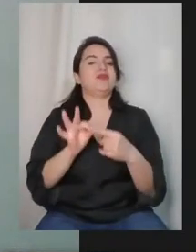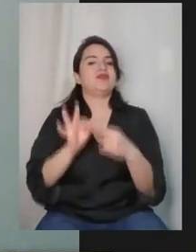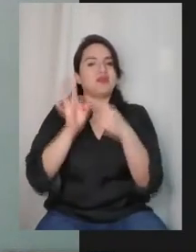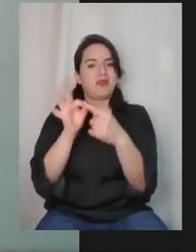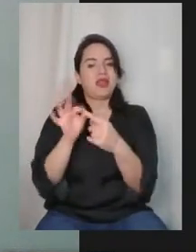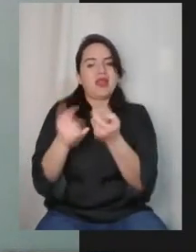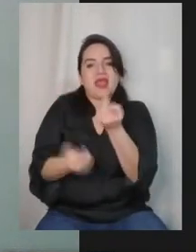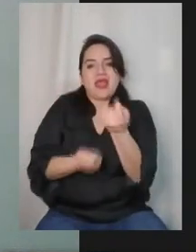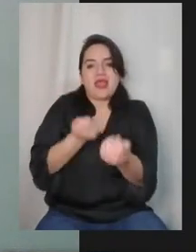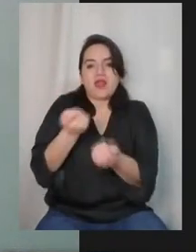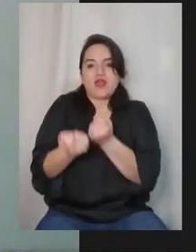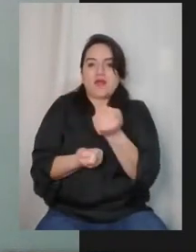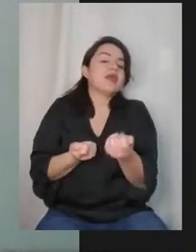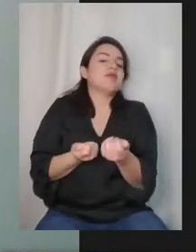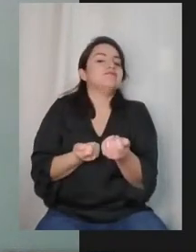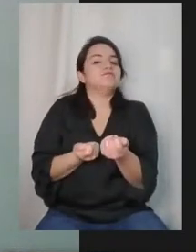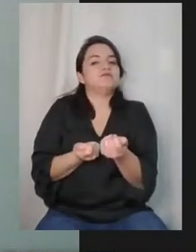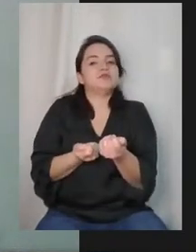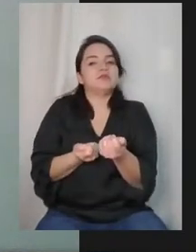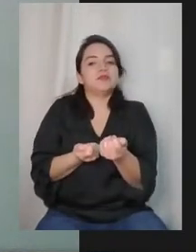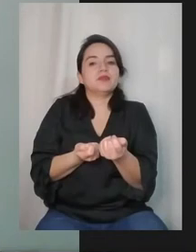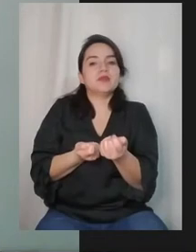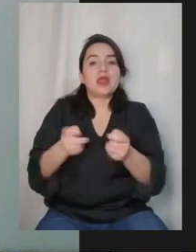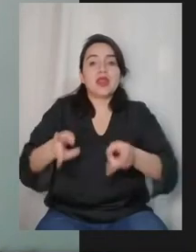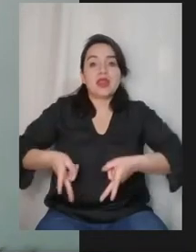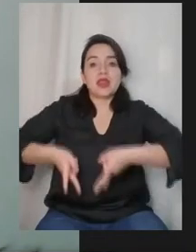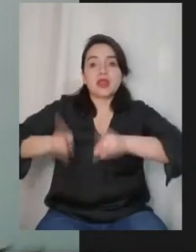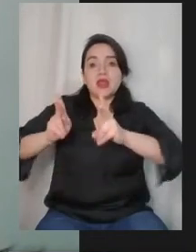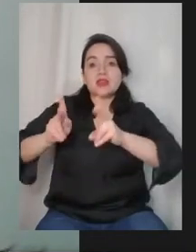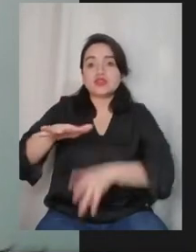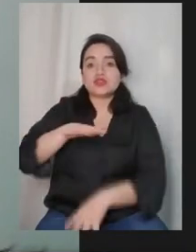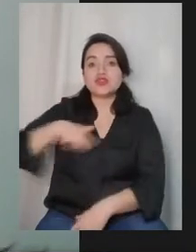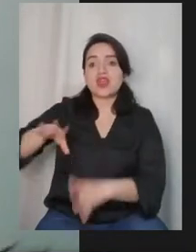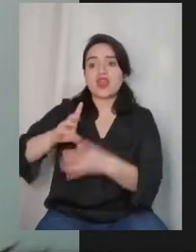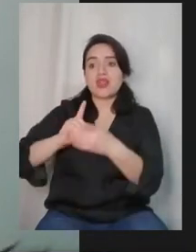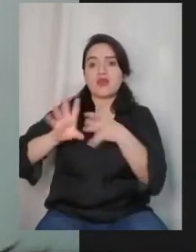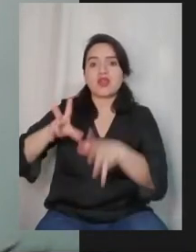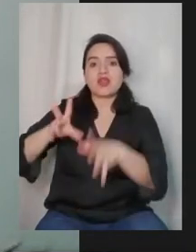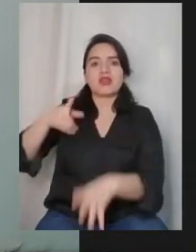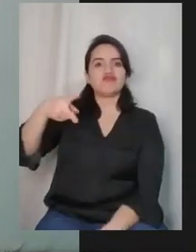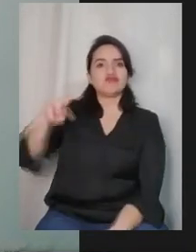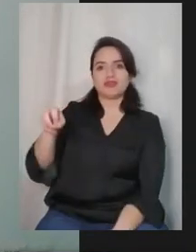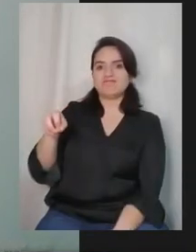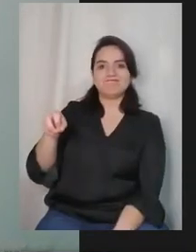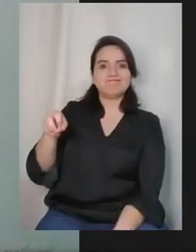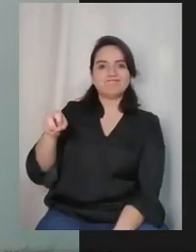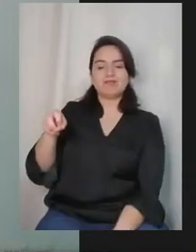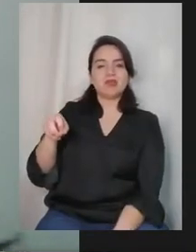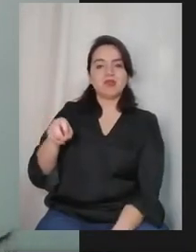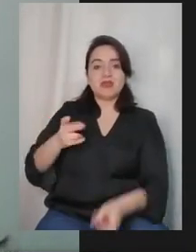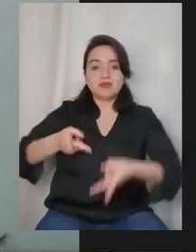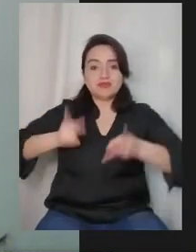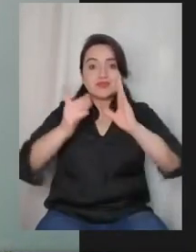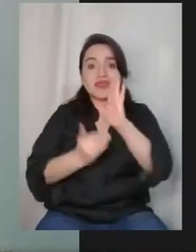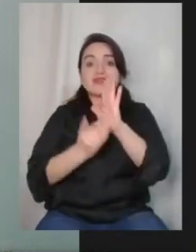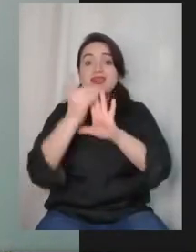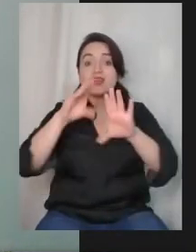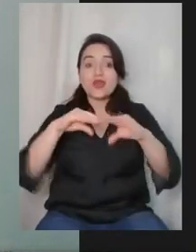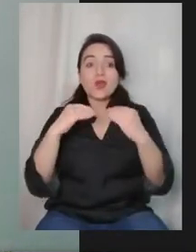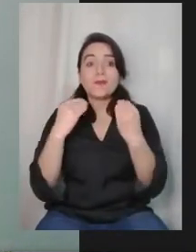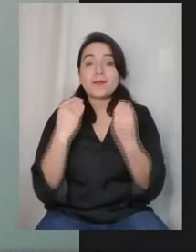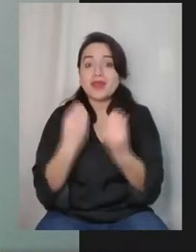rentista con una negación de los derechos de una sociedad democrática que no permite un desarrollo integral, no permite un